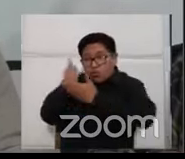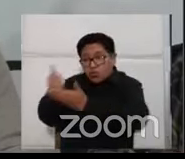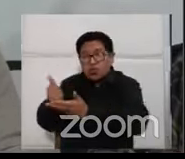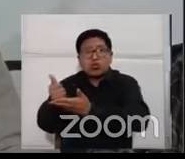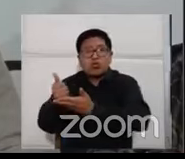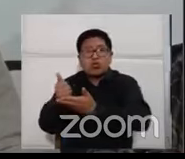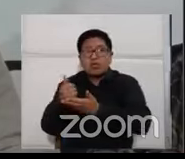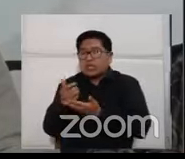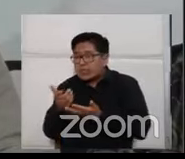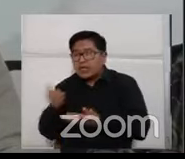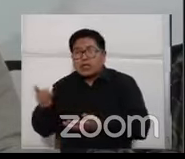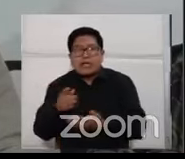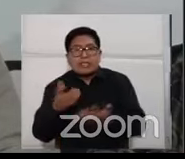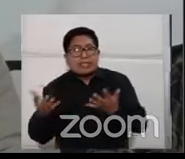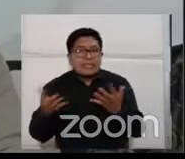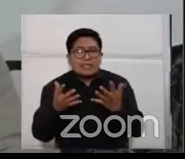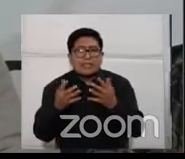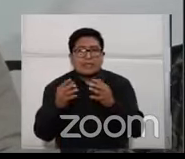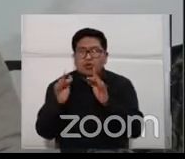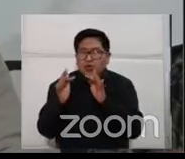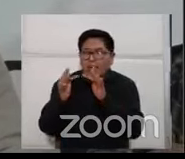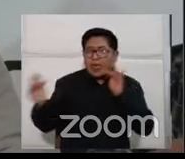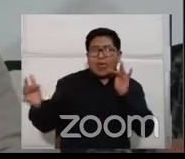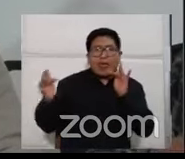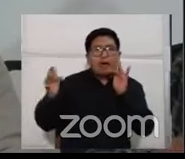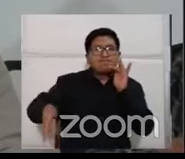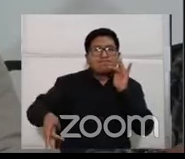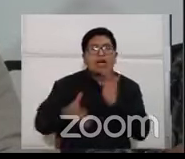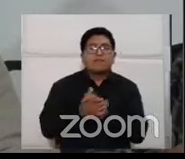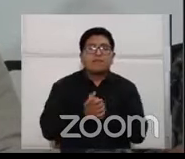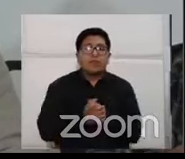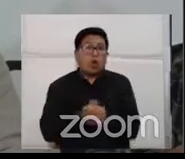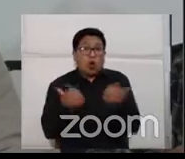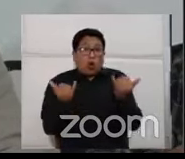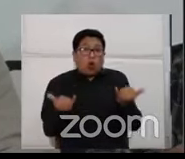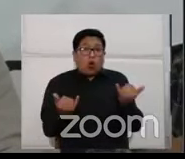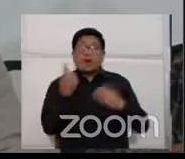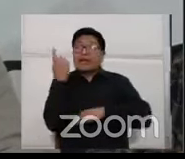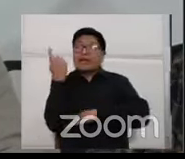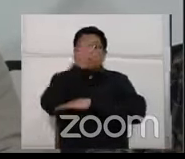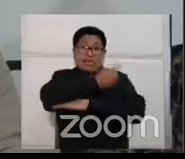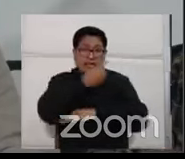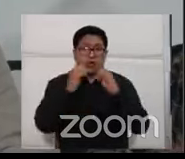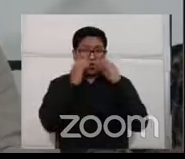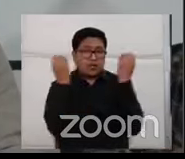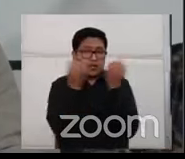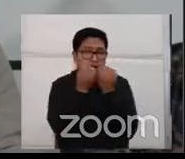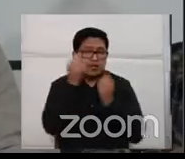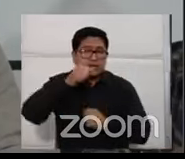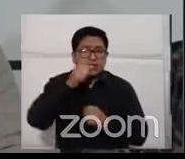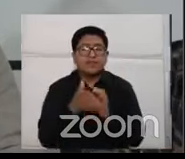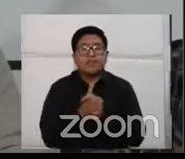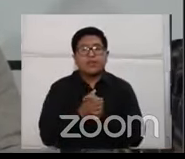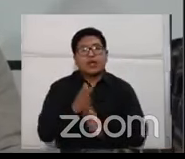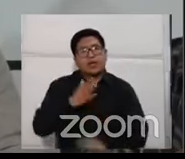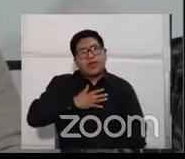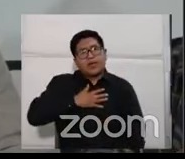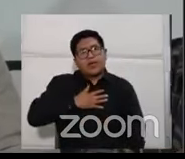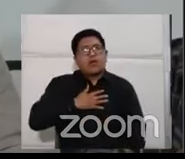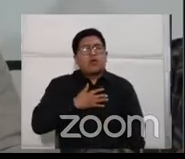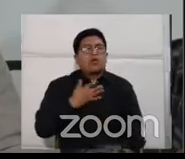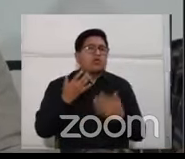recibidos por ellos y hoy día es el día de la erradicación y yo estoy muy muy